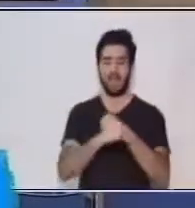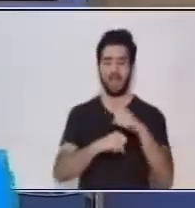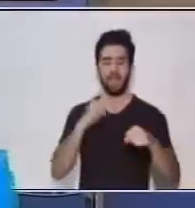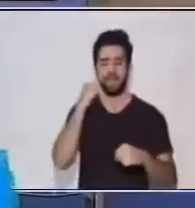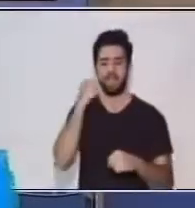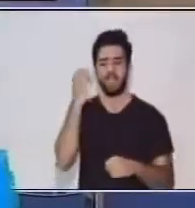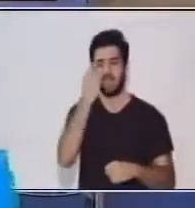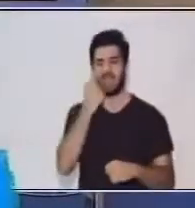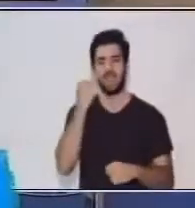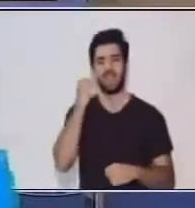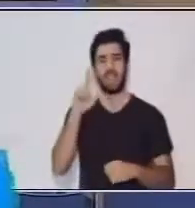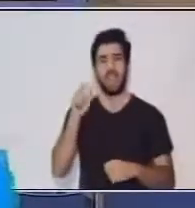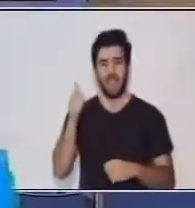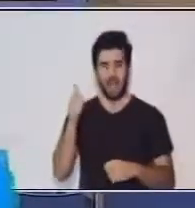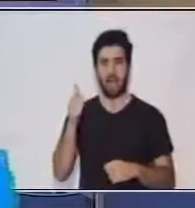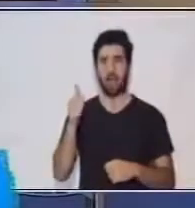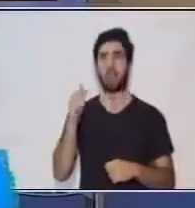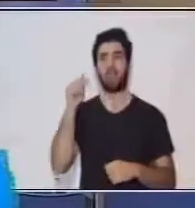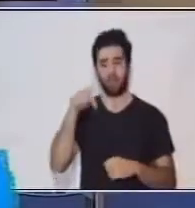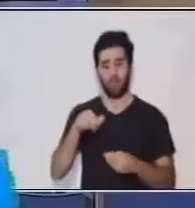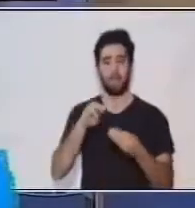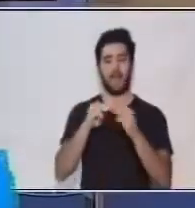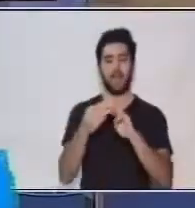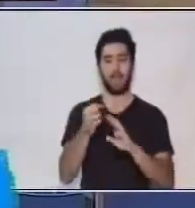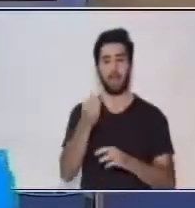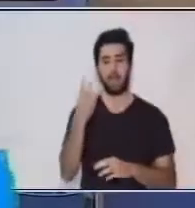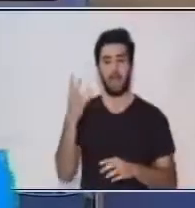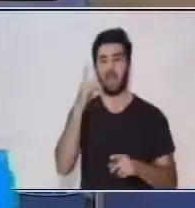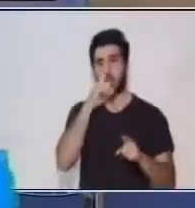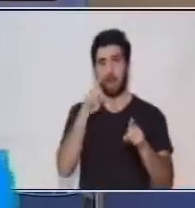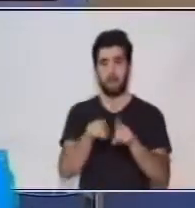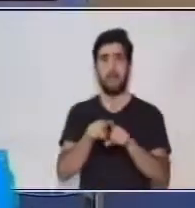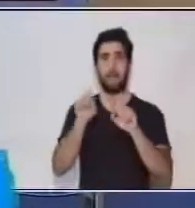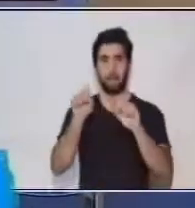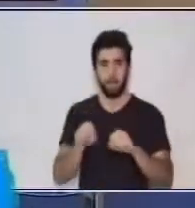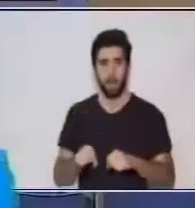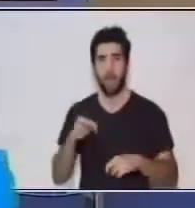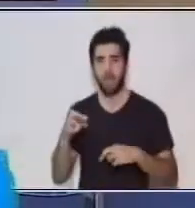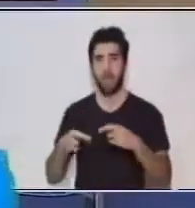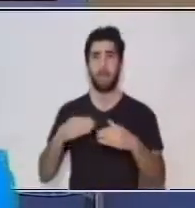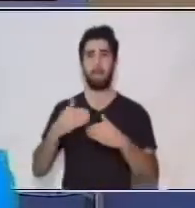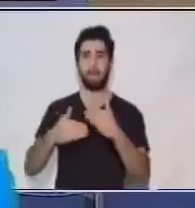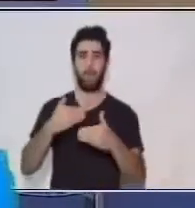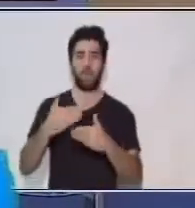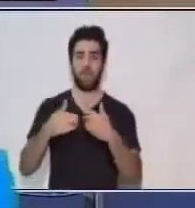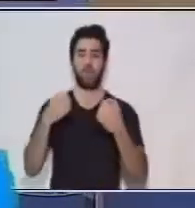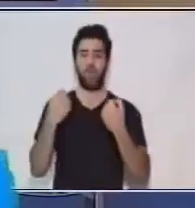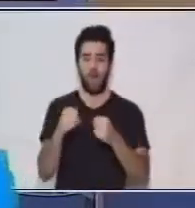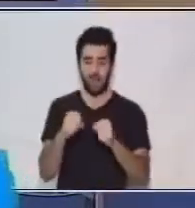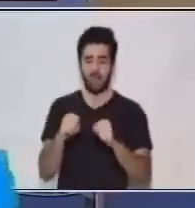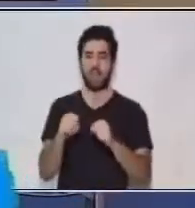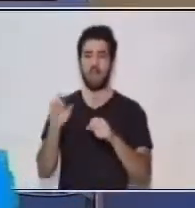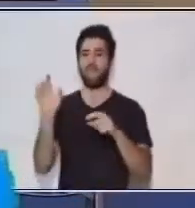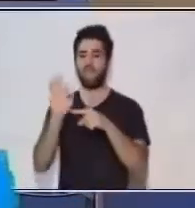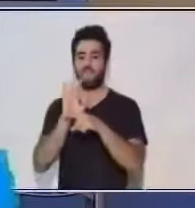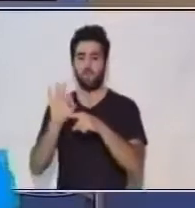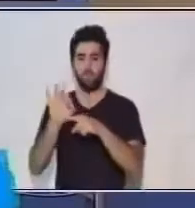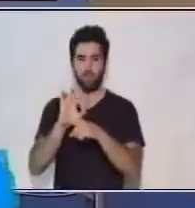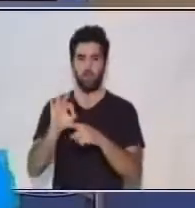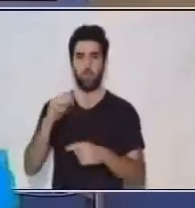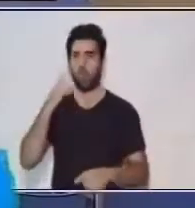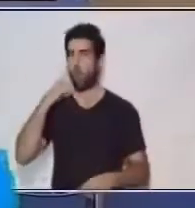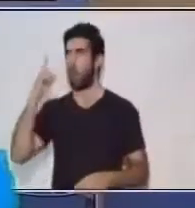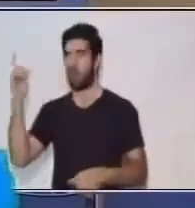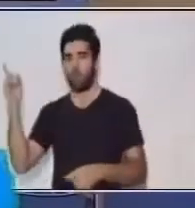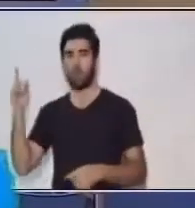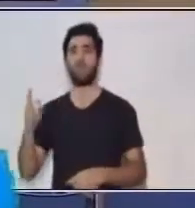matemática también puede explicar estos procesos en los cuales pues podemos utilizar las funciones trigonométricas, y es por eso que hoy